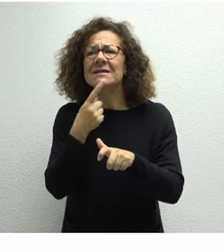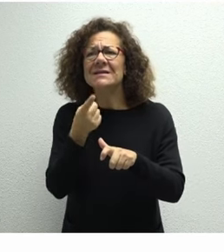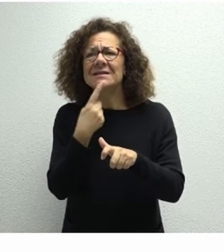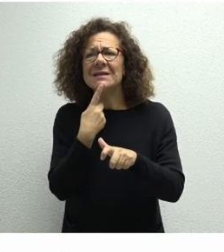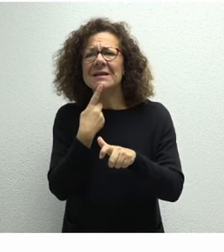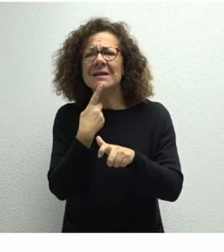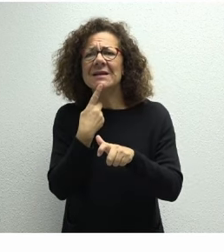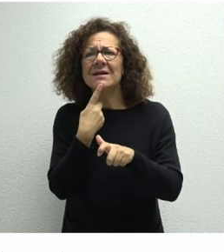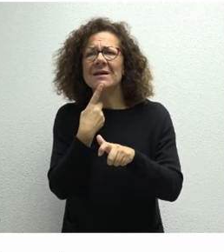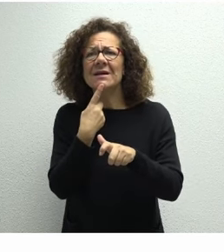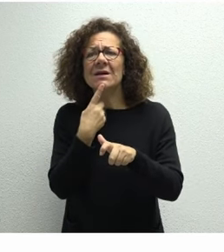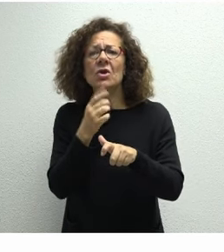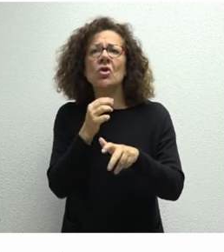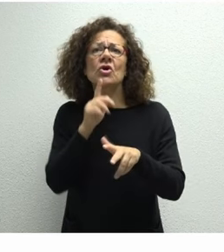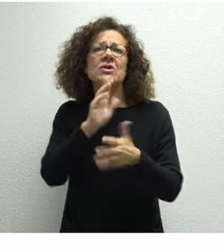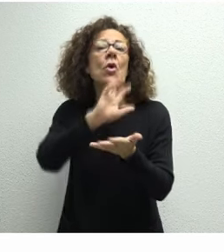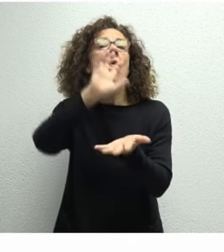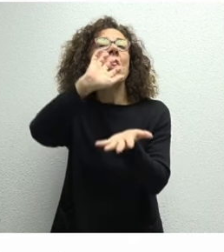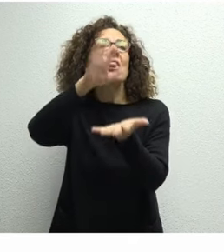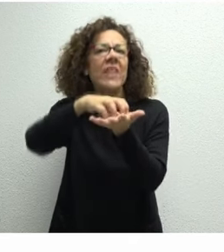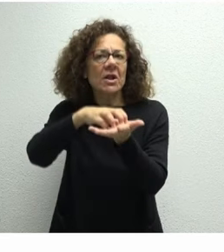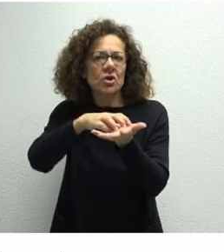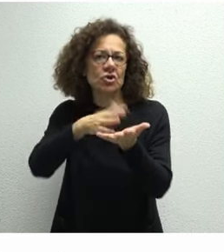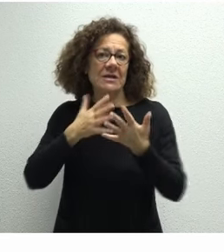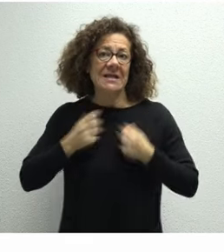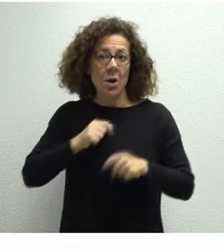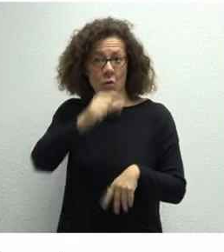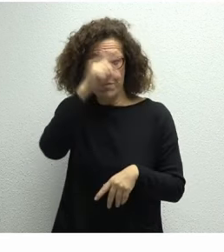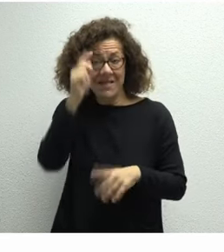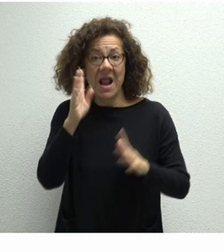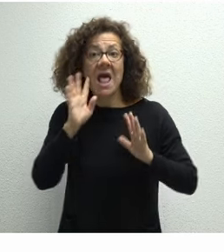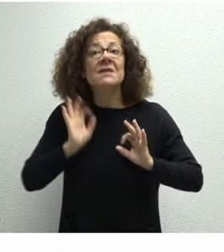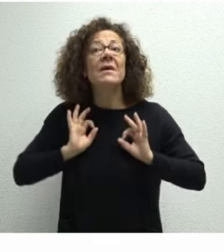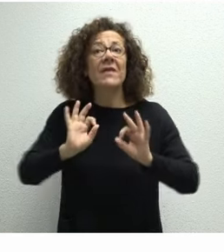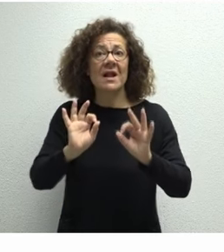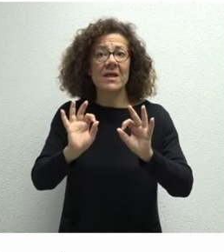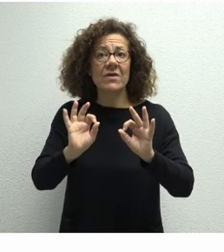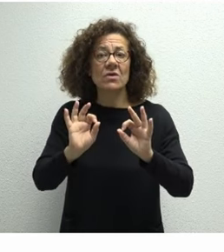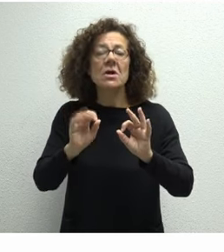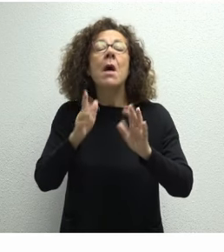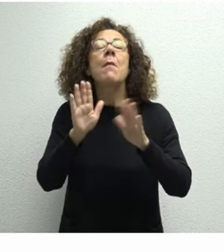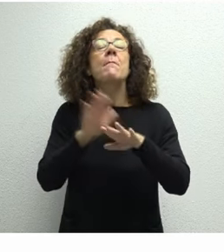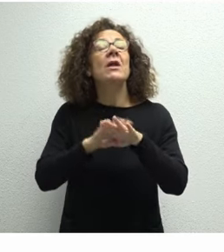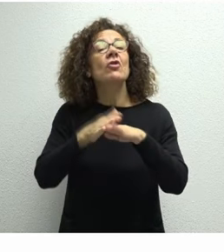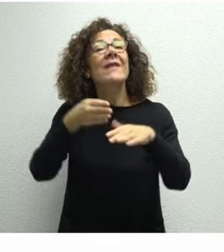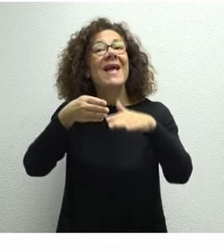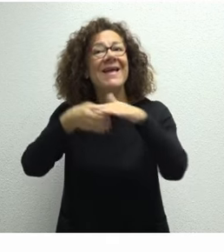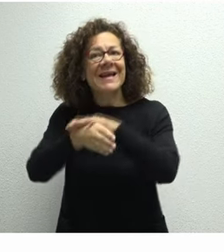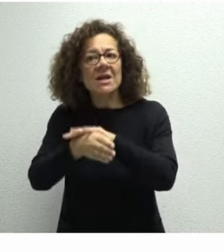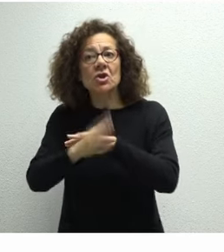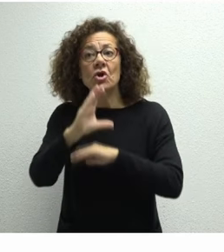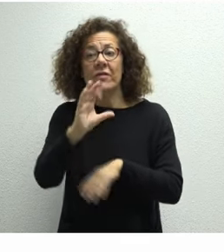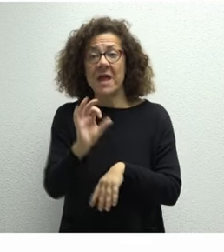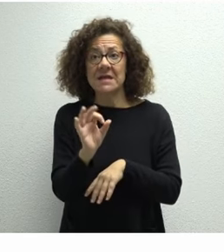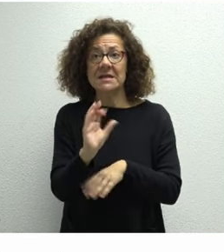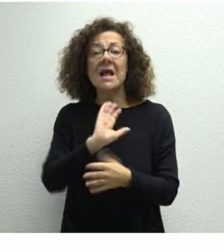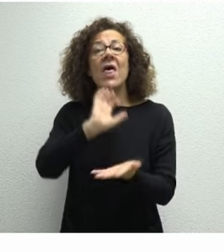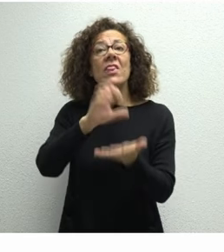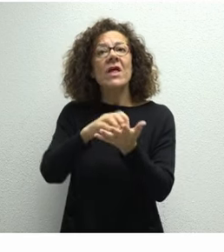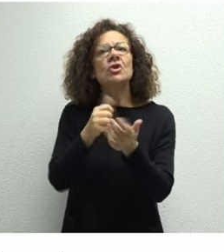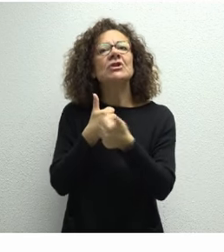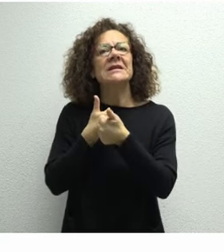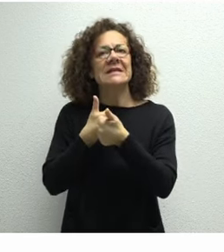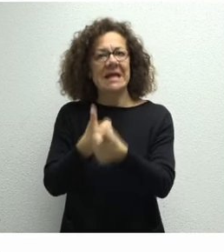serían lo que serían centros de Salud Mental especializados perdón de ingreso Y los cs pues centros de